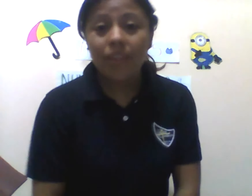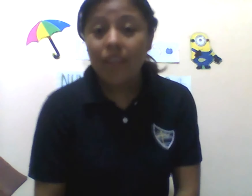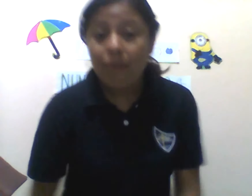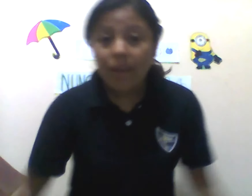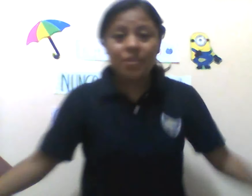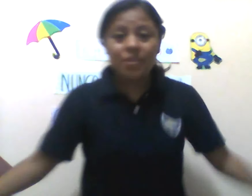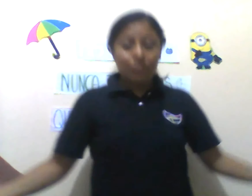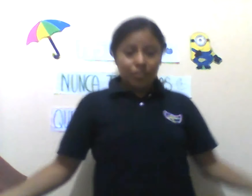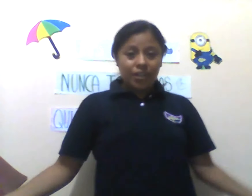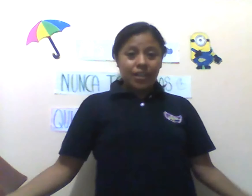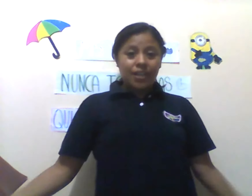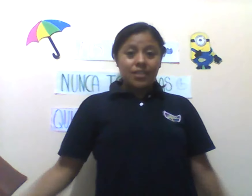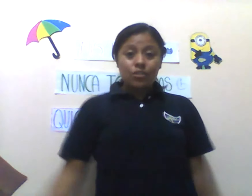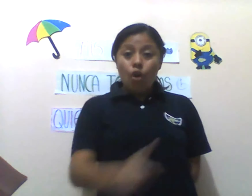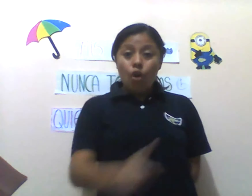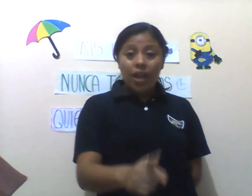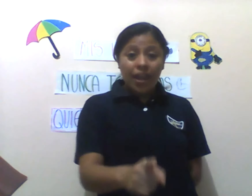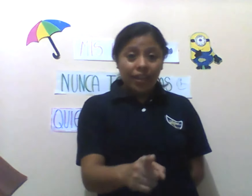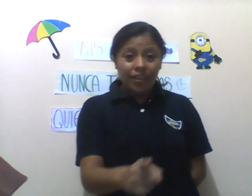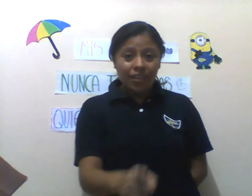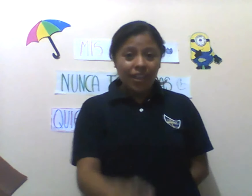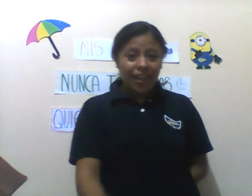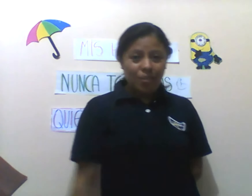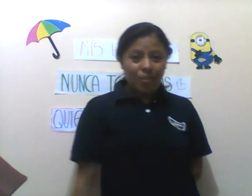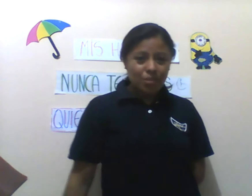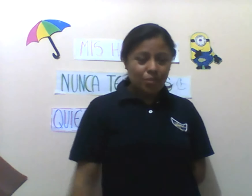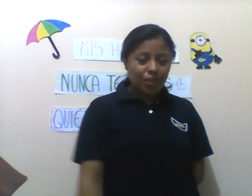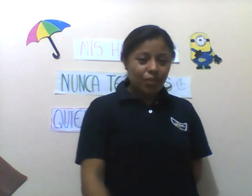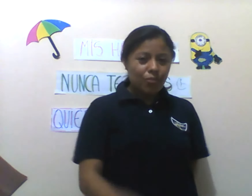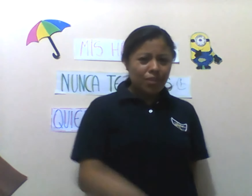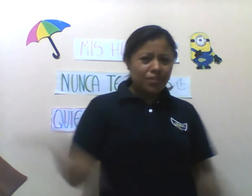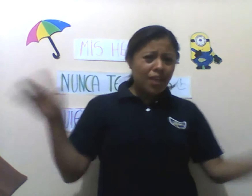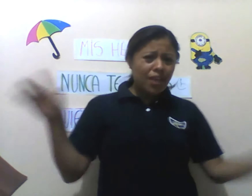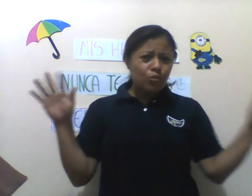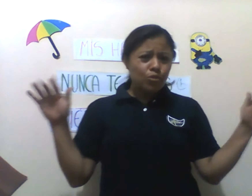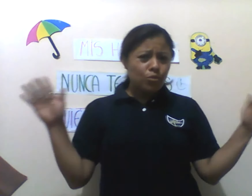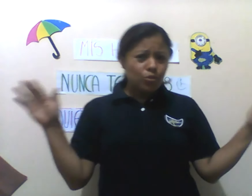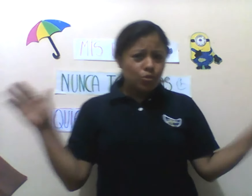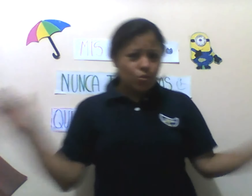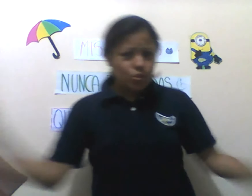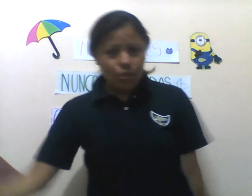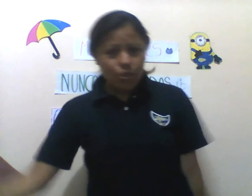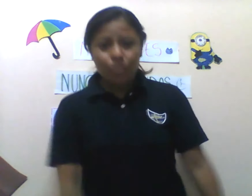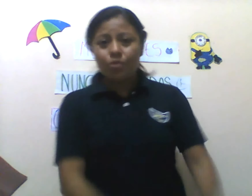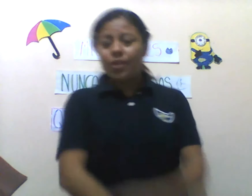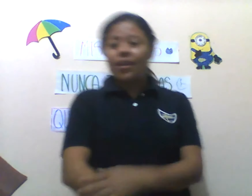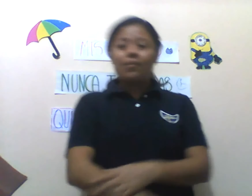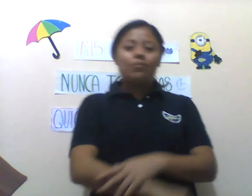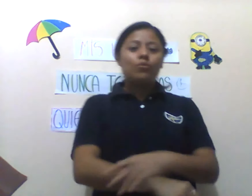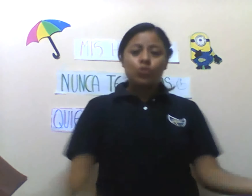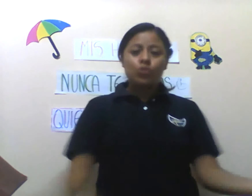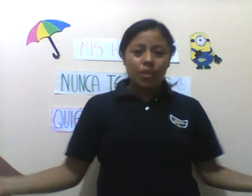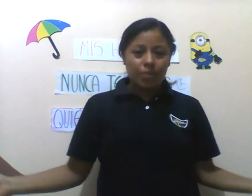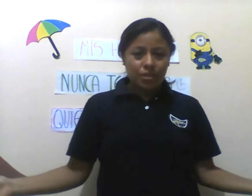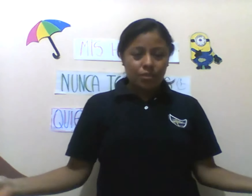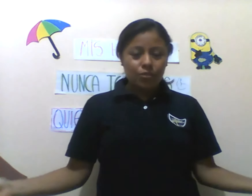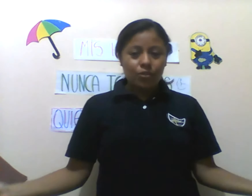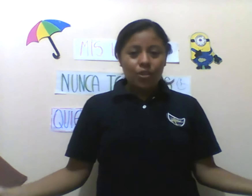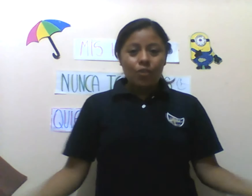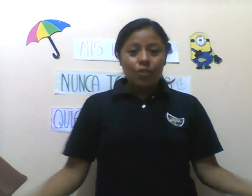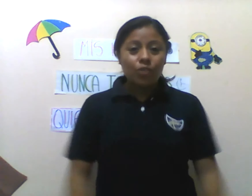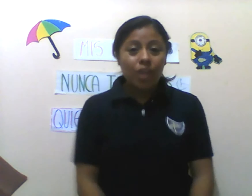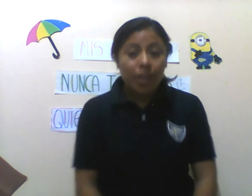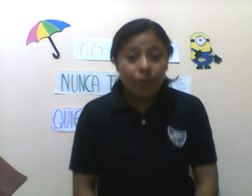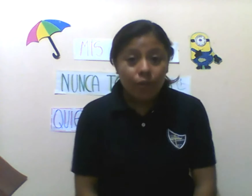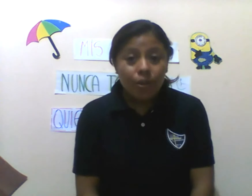Seguramente ya van a empezar nuestras clases online. Y ahí vamos a poder conversar mucho, mucho, mucho sobre muchos temas, chicos.